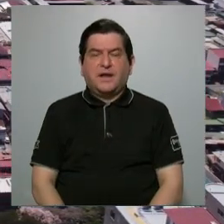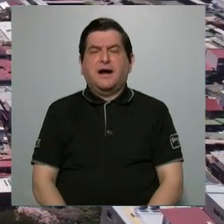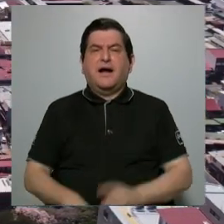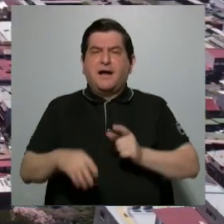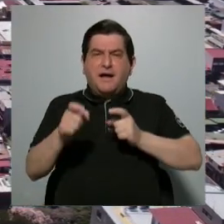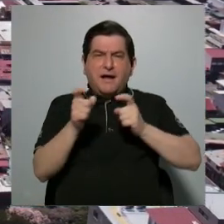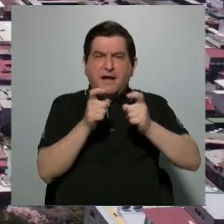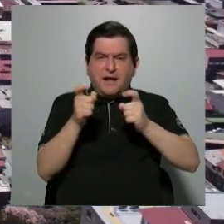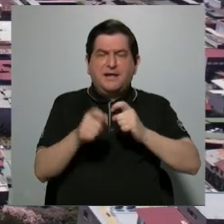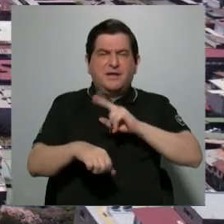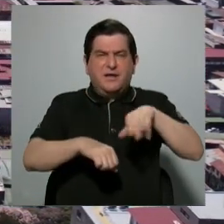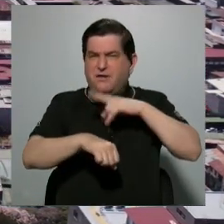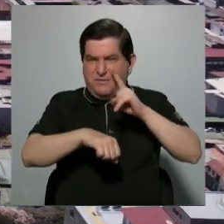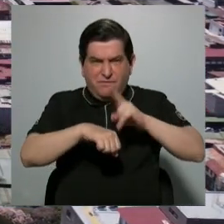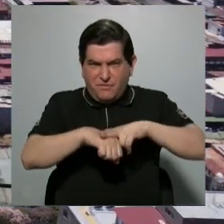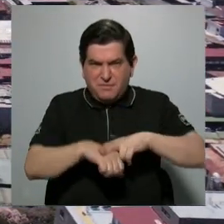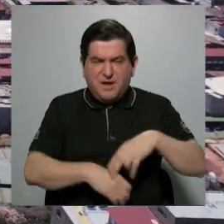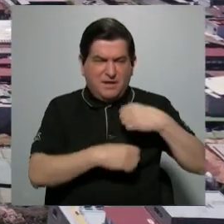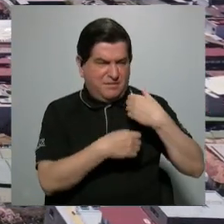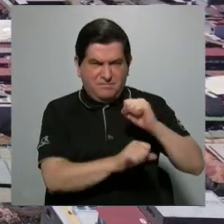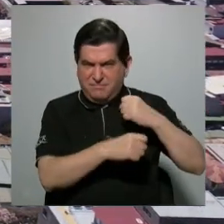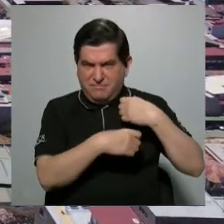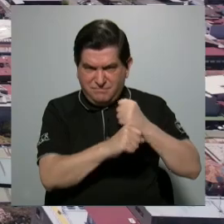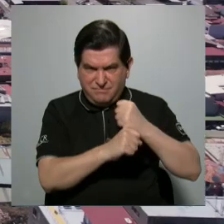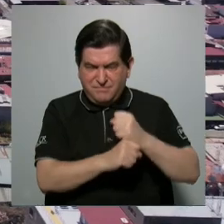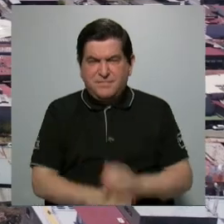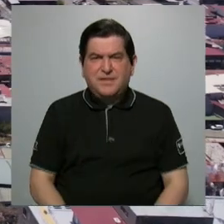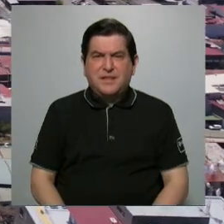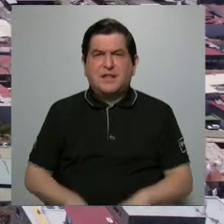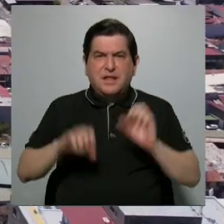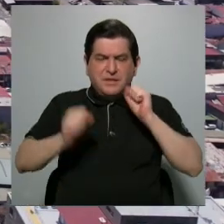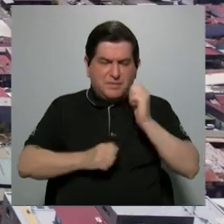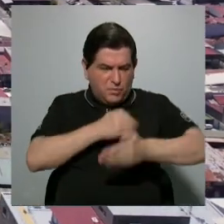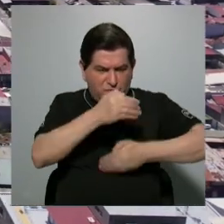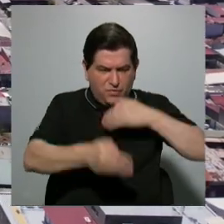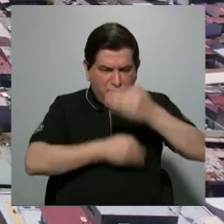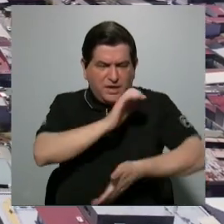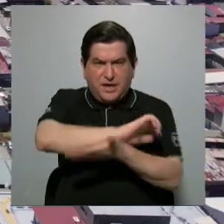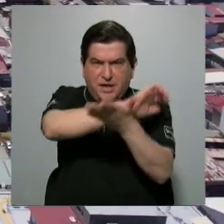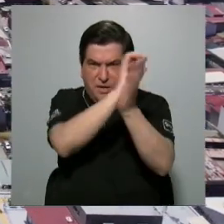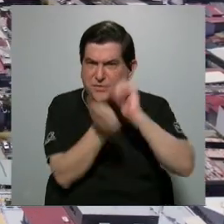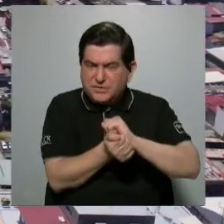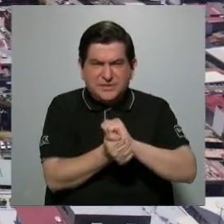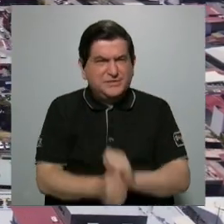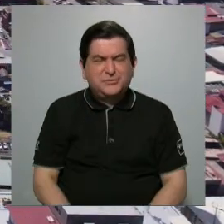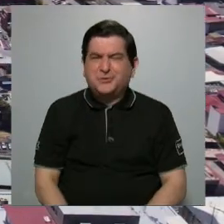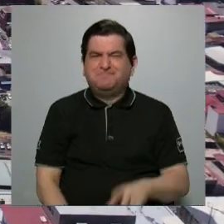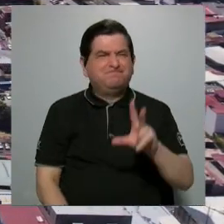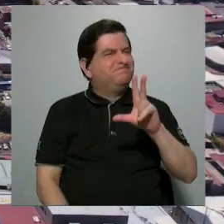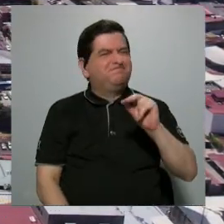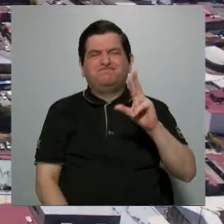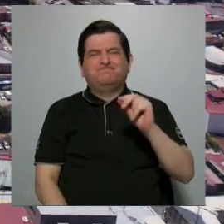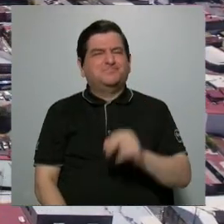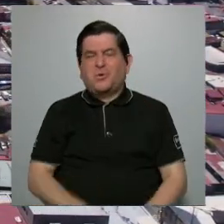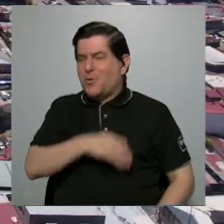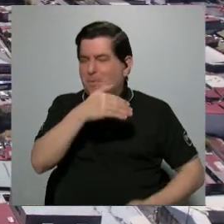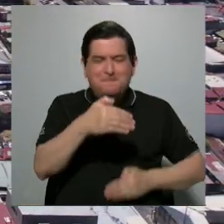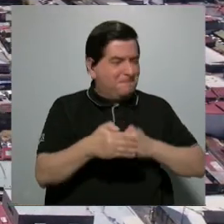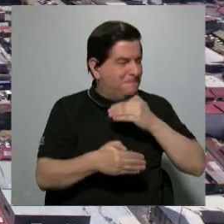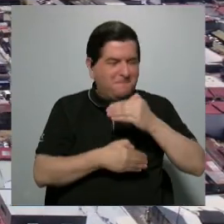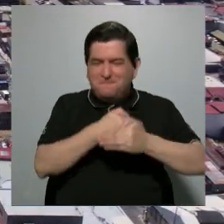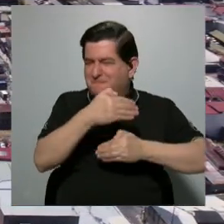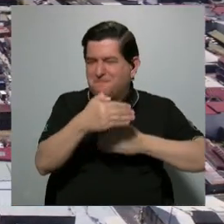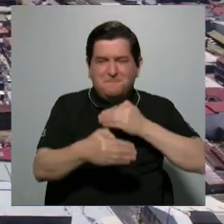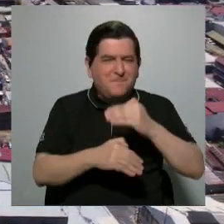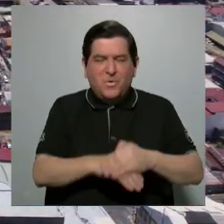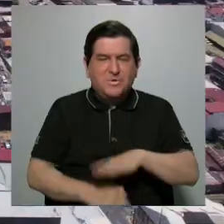administración regular de los municipios para gestionar las transformaciones no tiene como la dinámica y